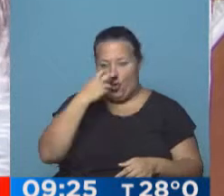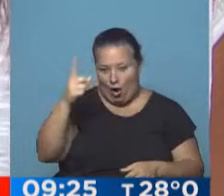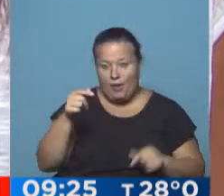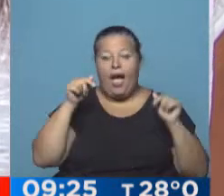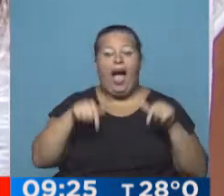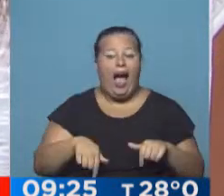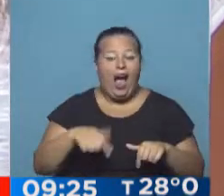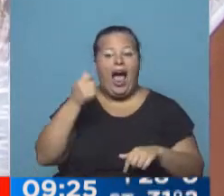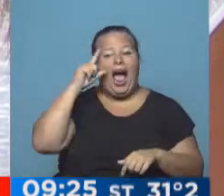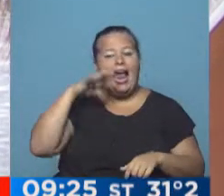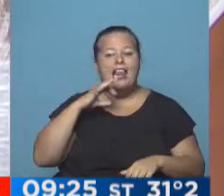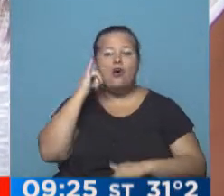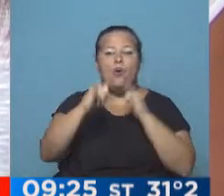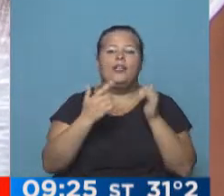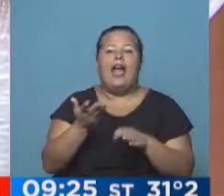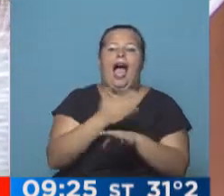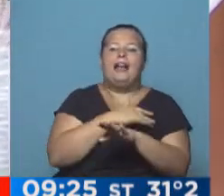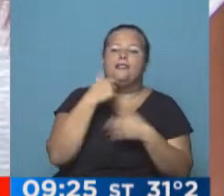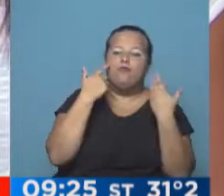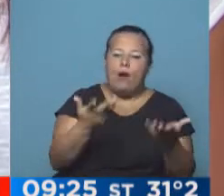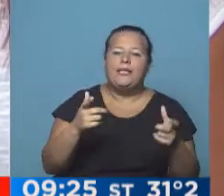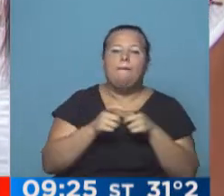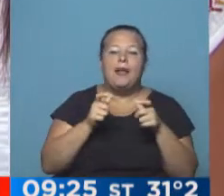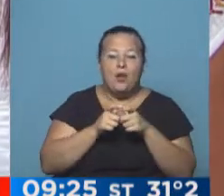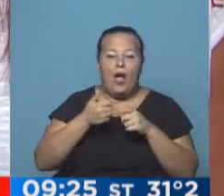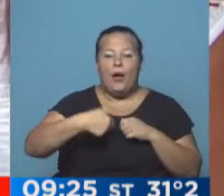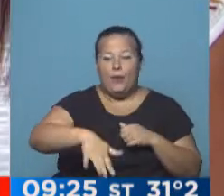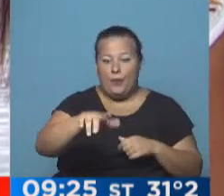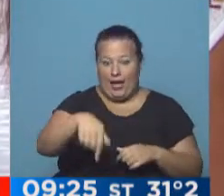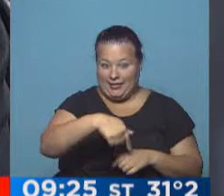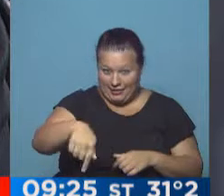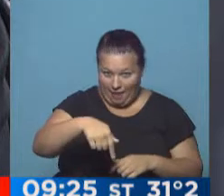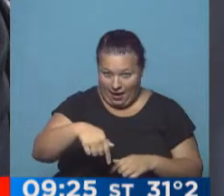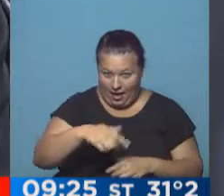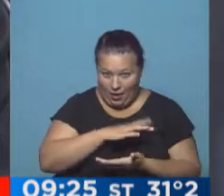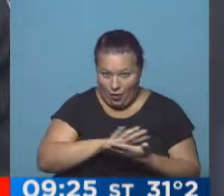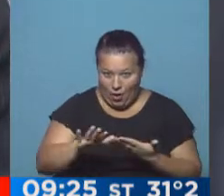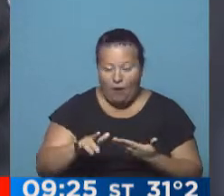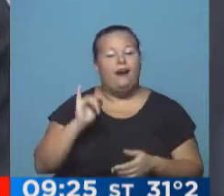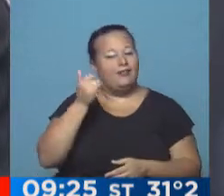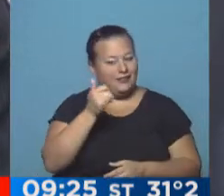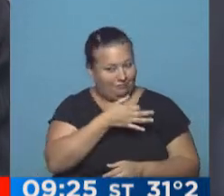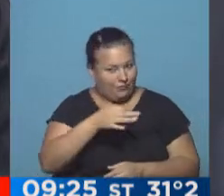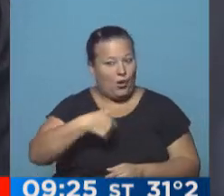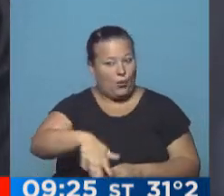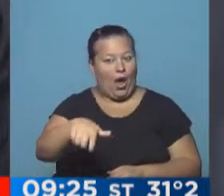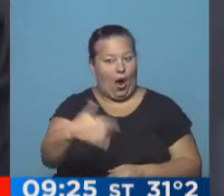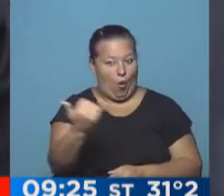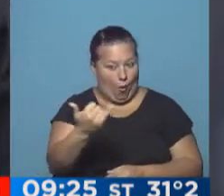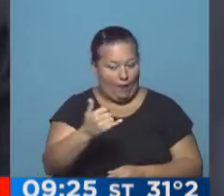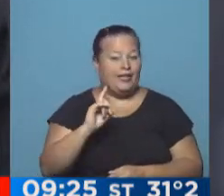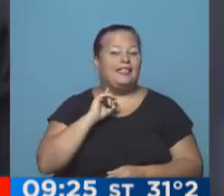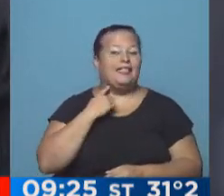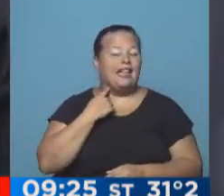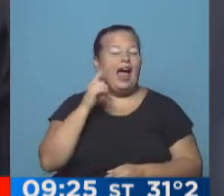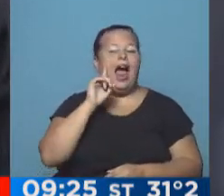ahora lejos viene con un adelanto o una película que se va a estrenar esta semana así es llegar a este jueves 13